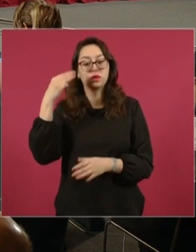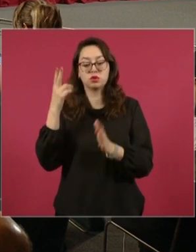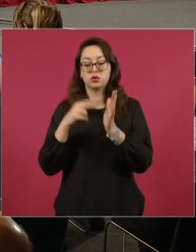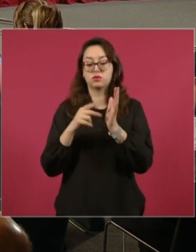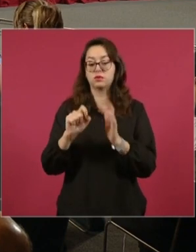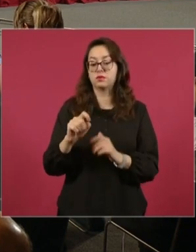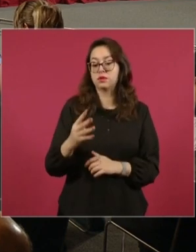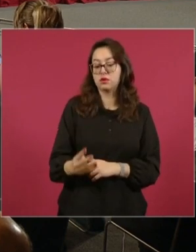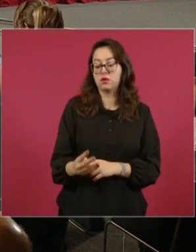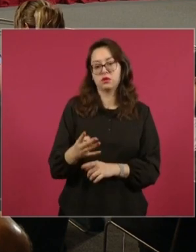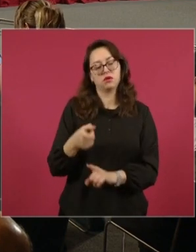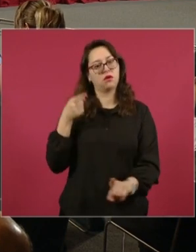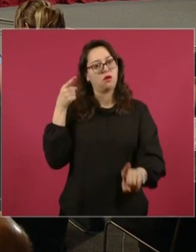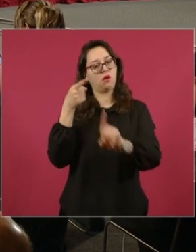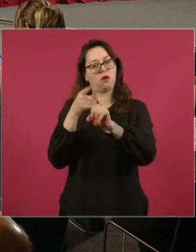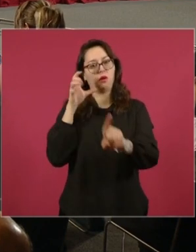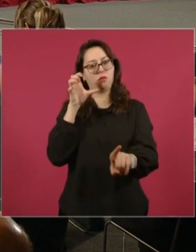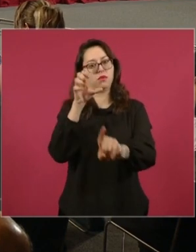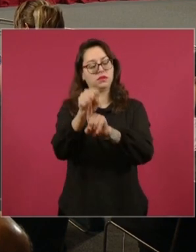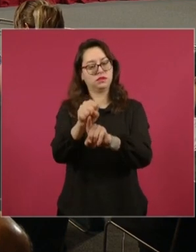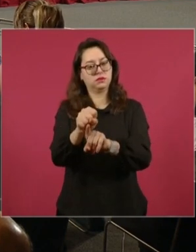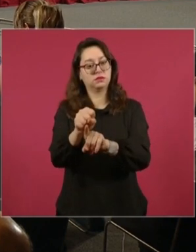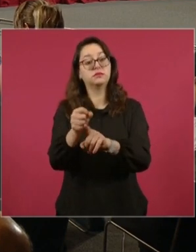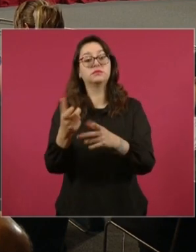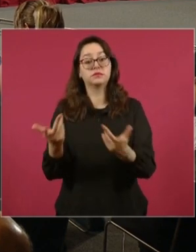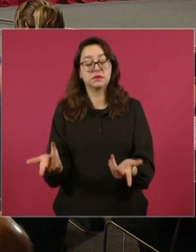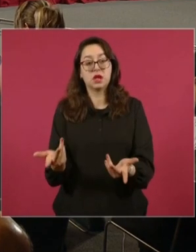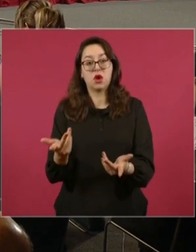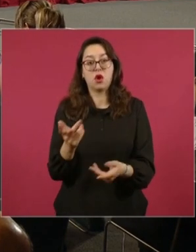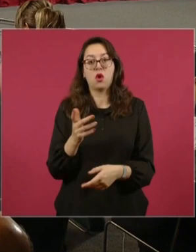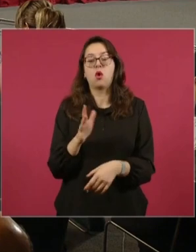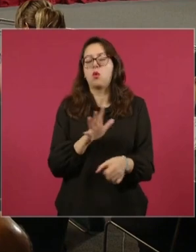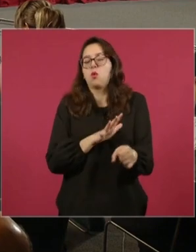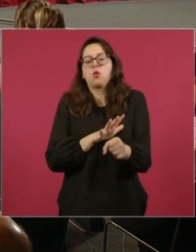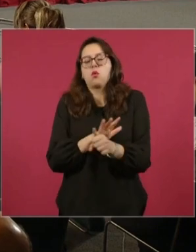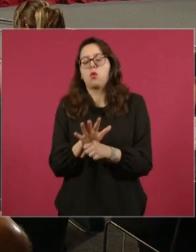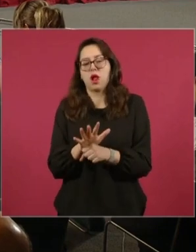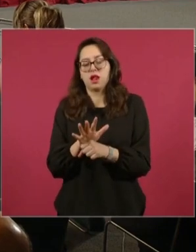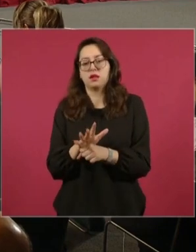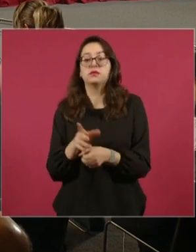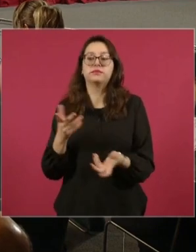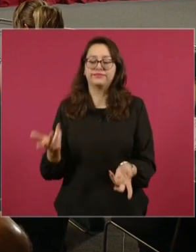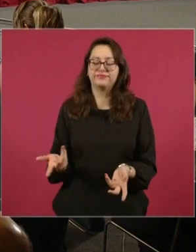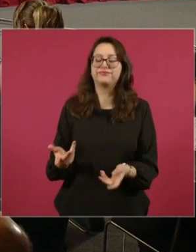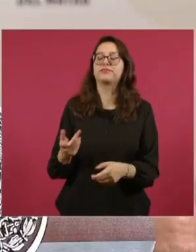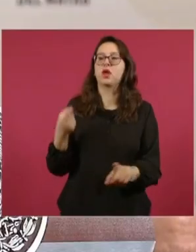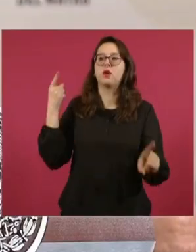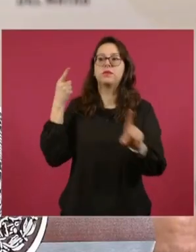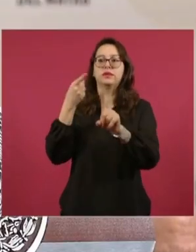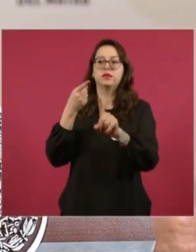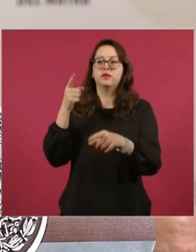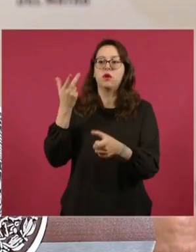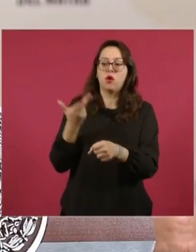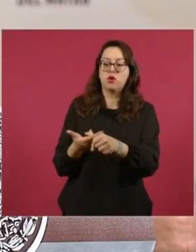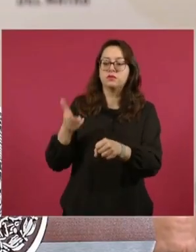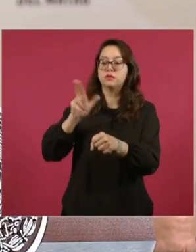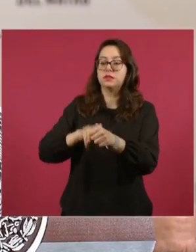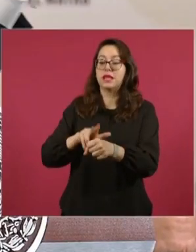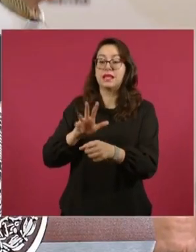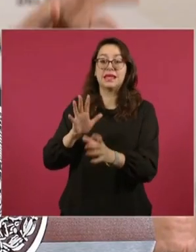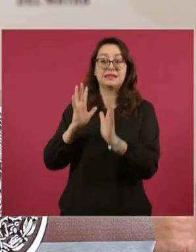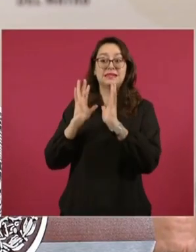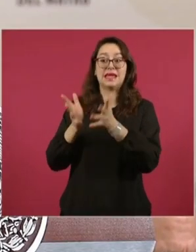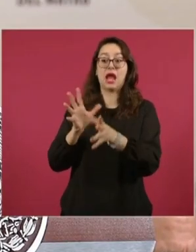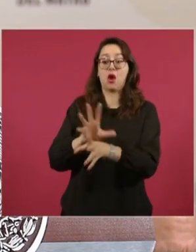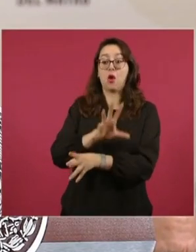eso pasa también porque los hospitales tengan completos los cuerpos de gobierno. Es decir, hay muchos hospitales de los